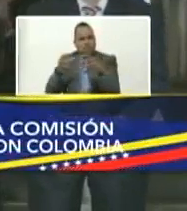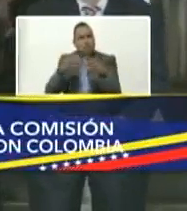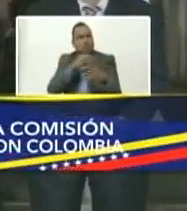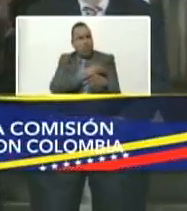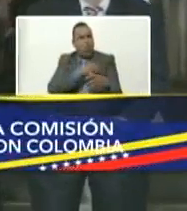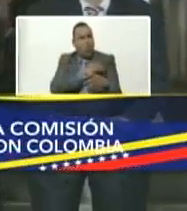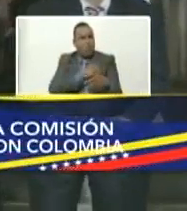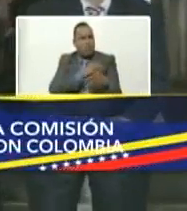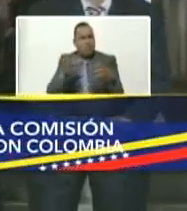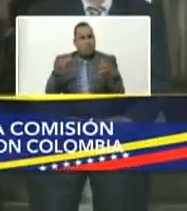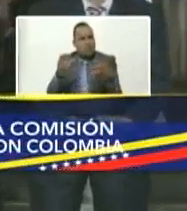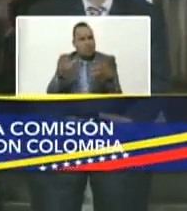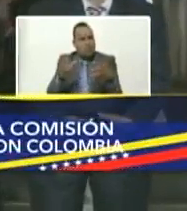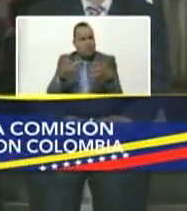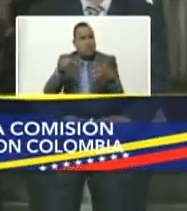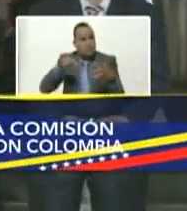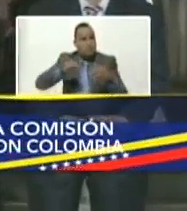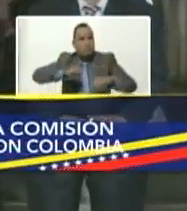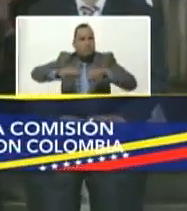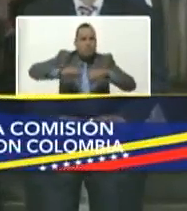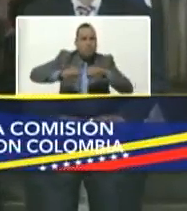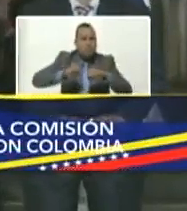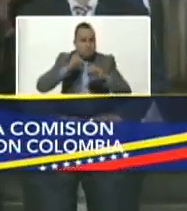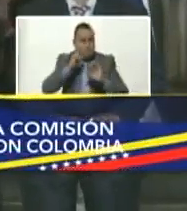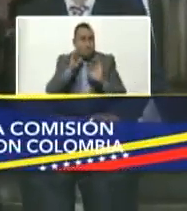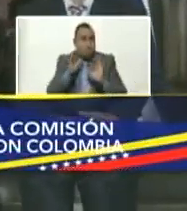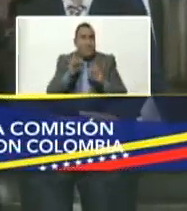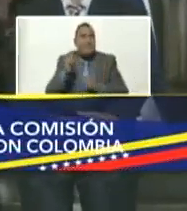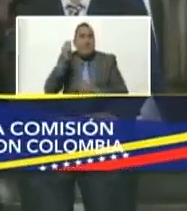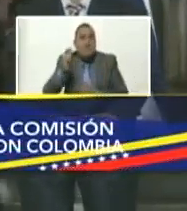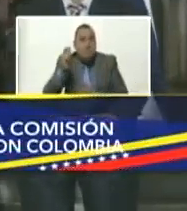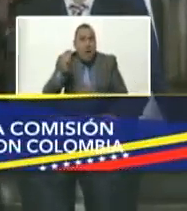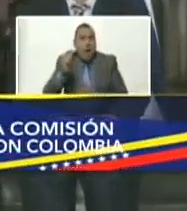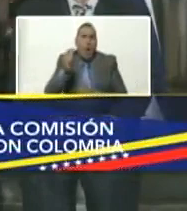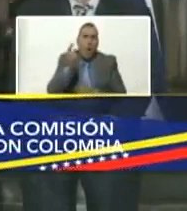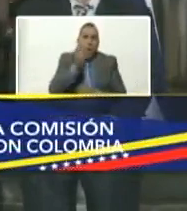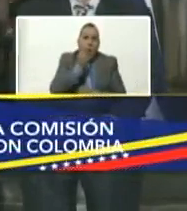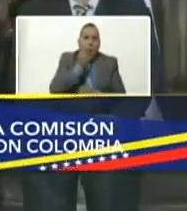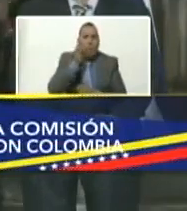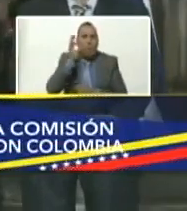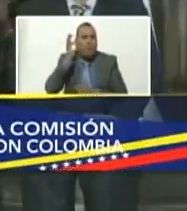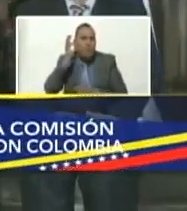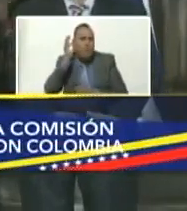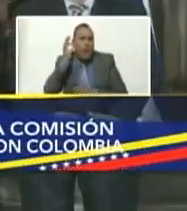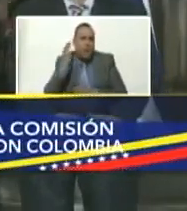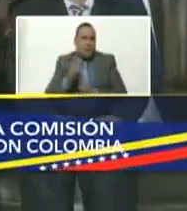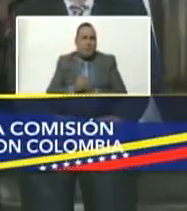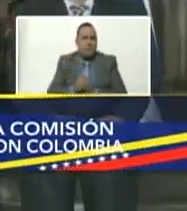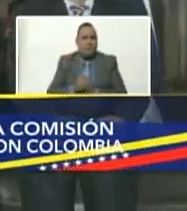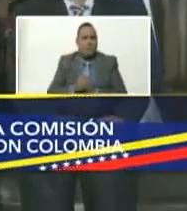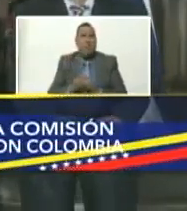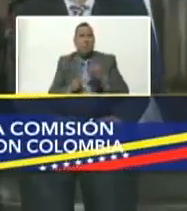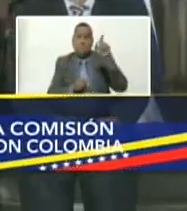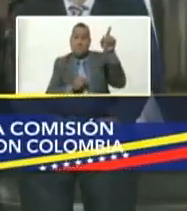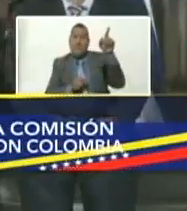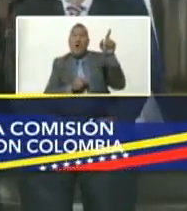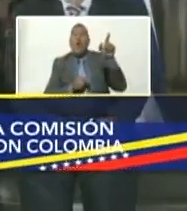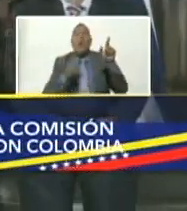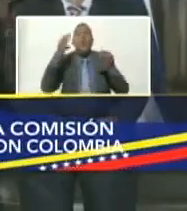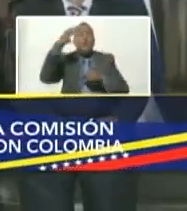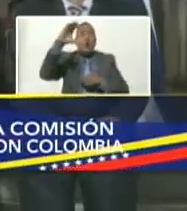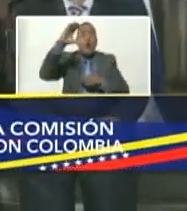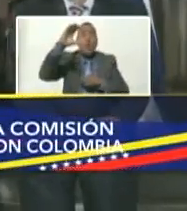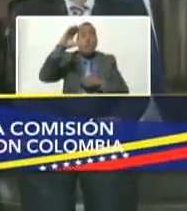comisión. Esperemos que actúen los diputados, las diputadas, en el caso de Colombia, los senadores y